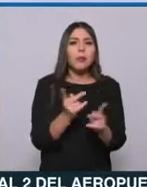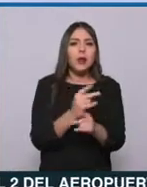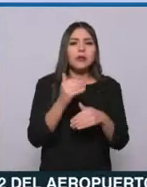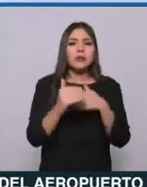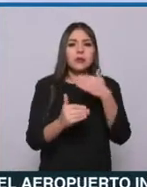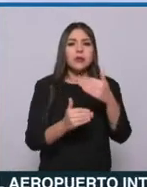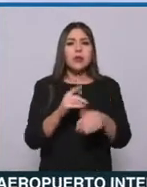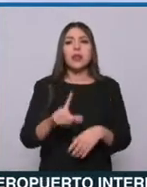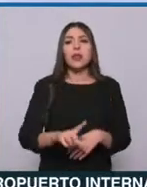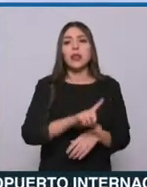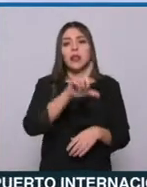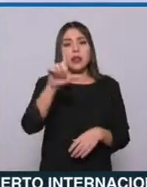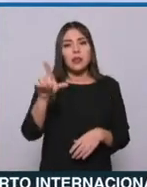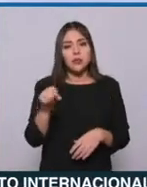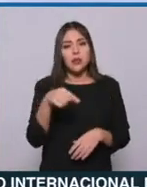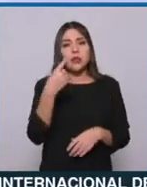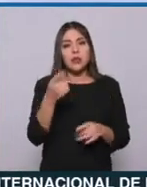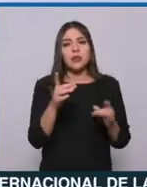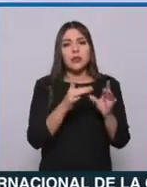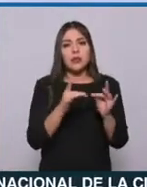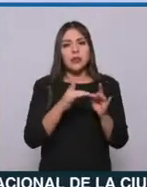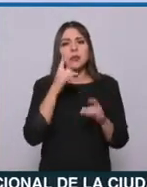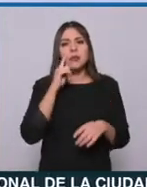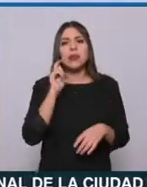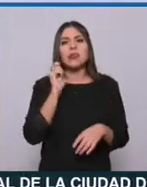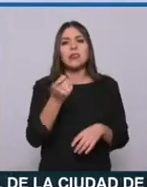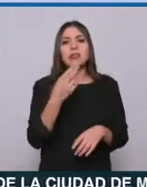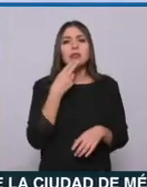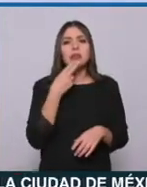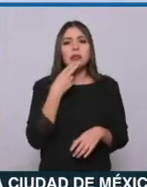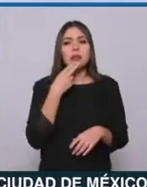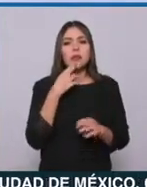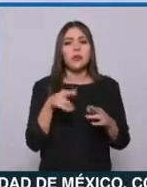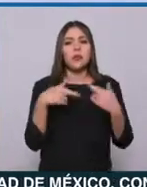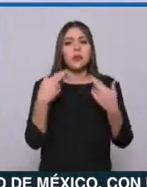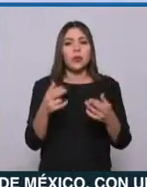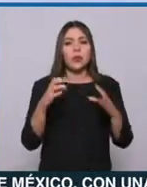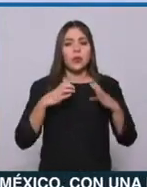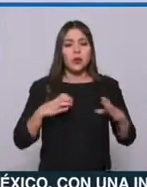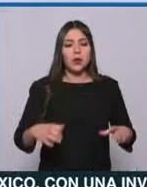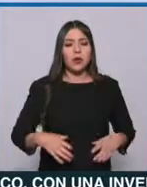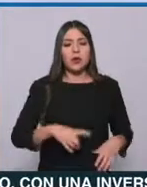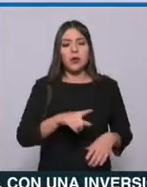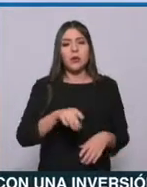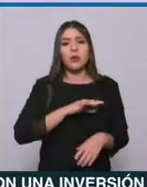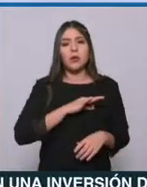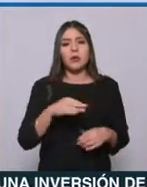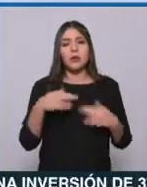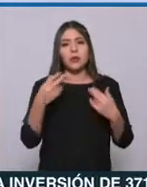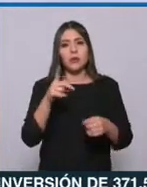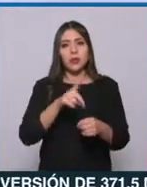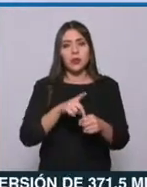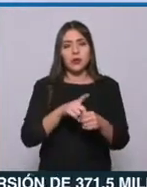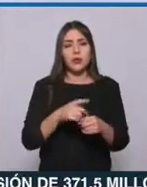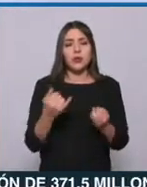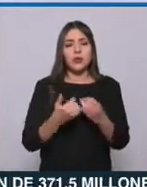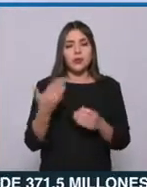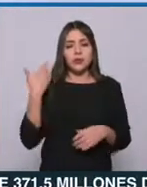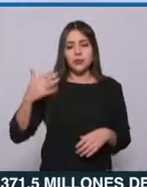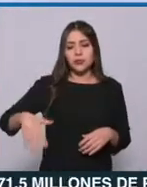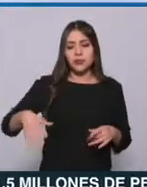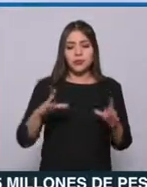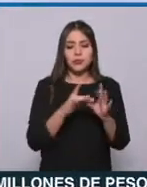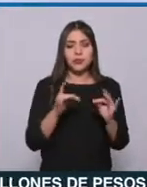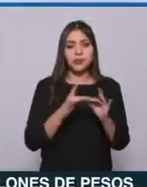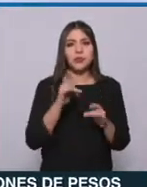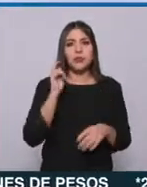y posteriormente decirles de qué se trata la donación para llegar a convencerlos de que donen. Sin embargo, como lo mencionas, es